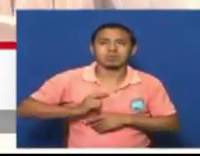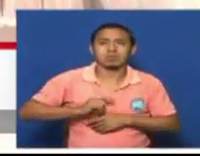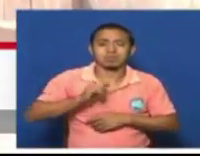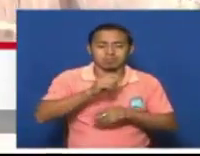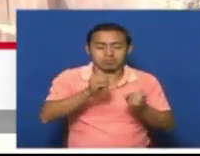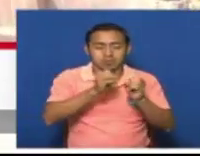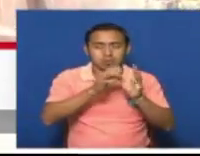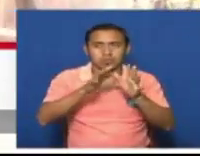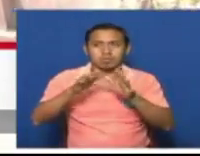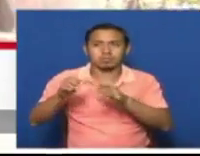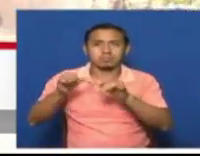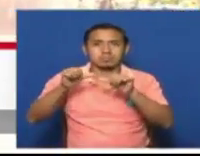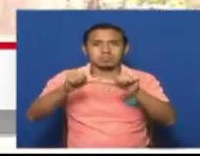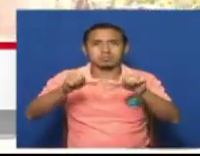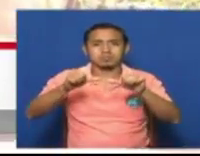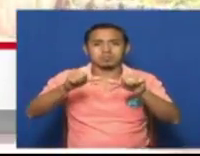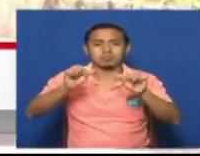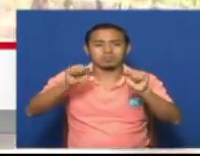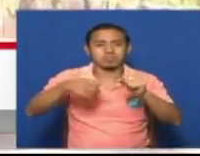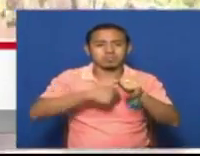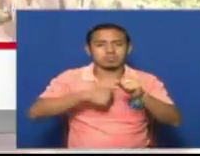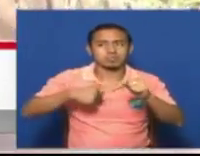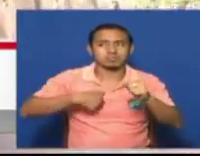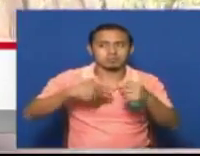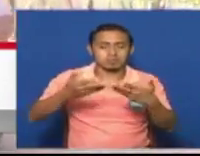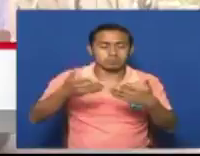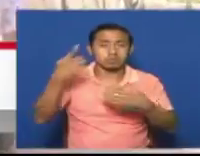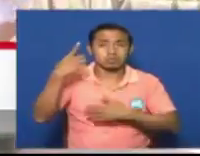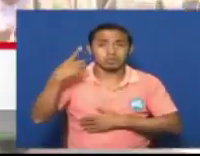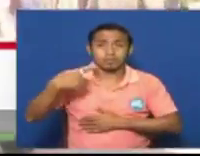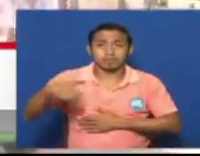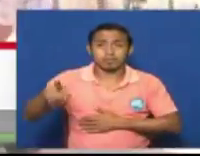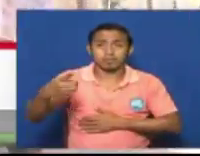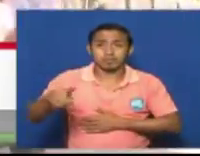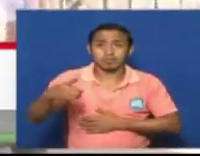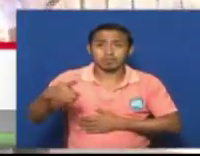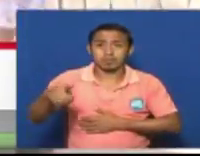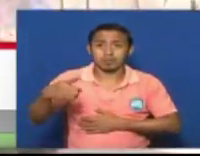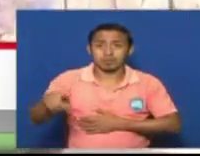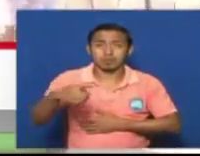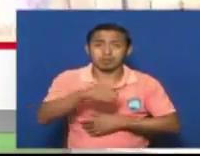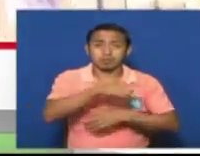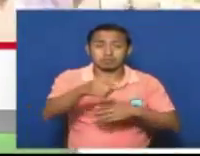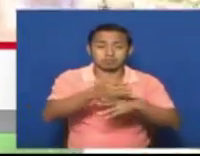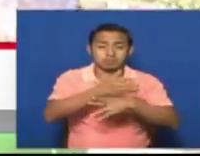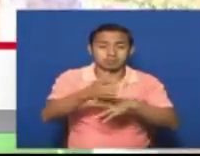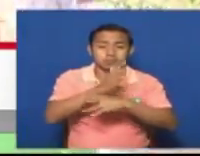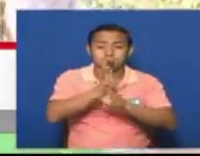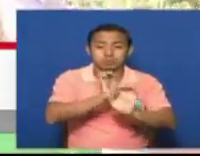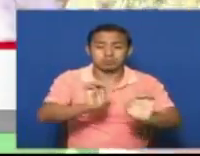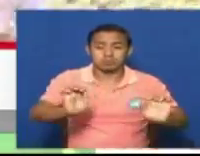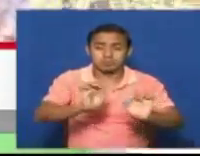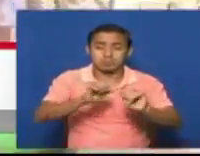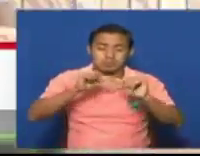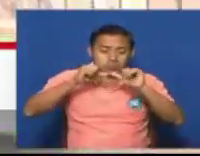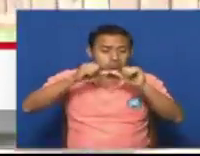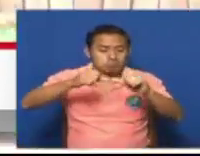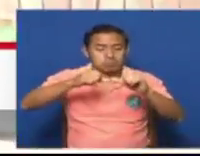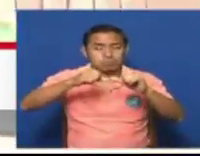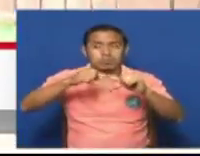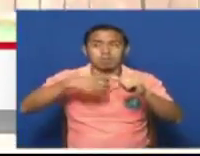para seguir restituyendo derechos y en esa restitución de derechos que los niños y las niñas sigan siendo